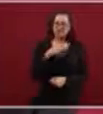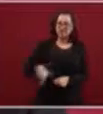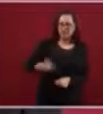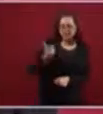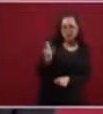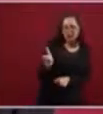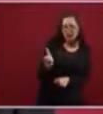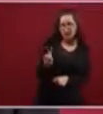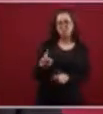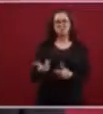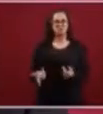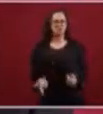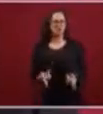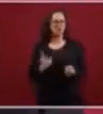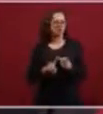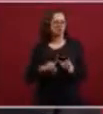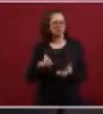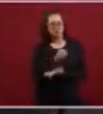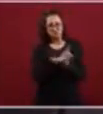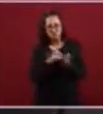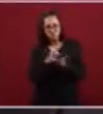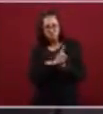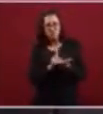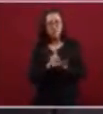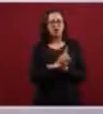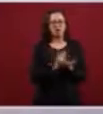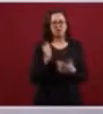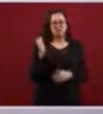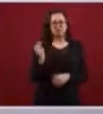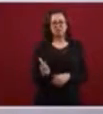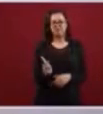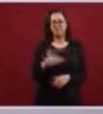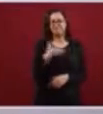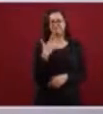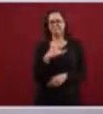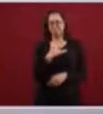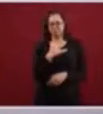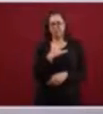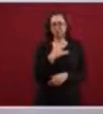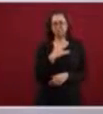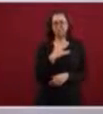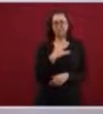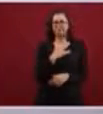porque hubo decomiso de drogas. Entonces, si está mal,